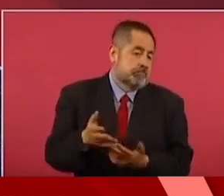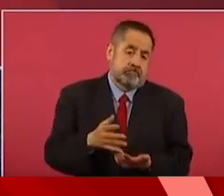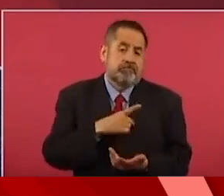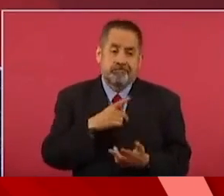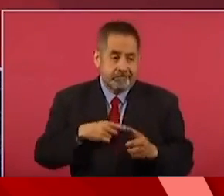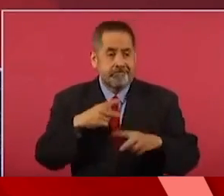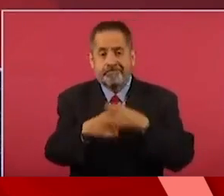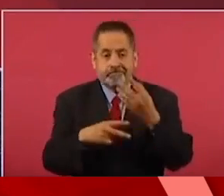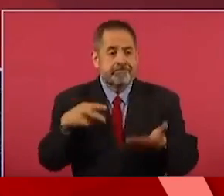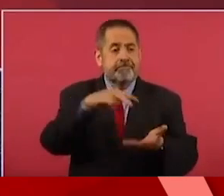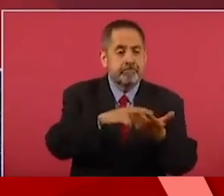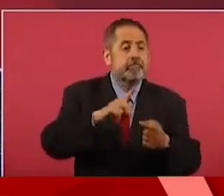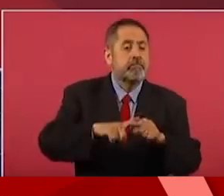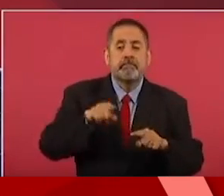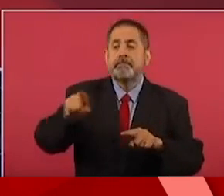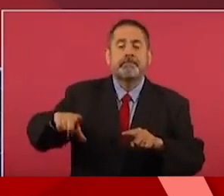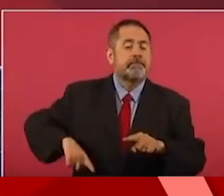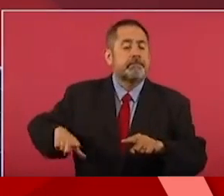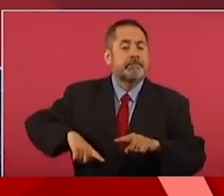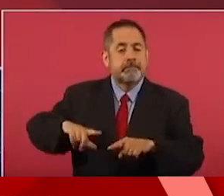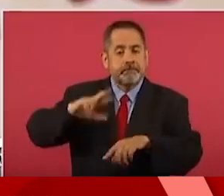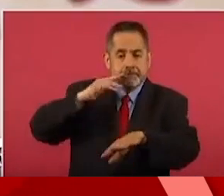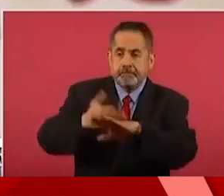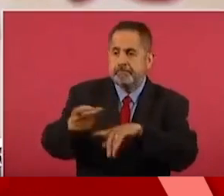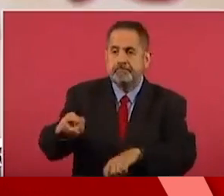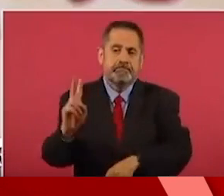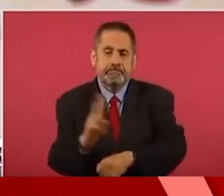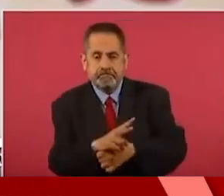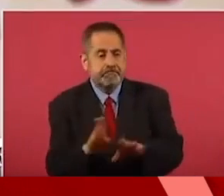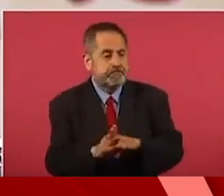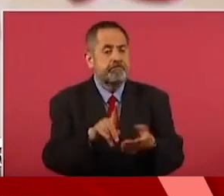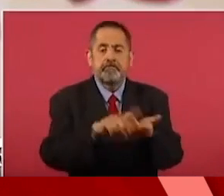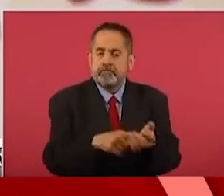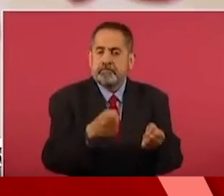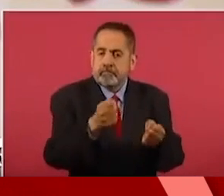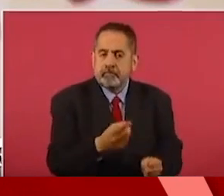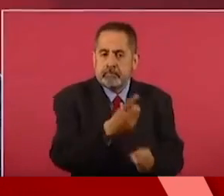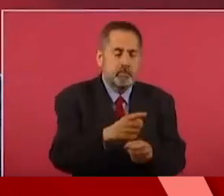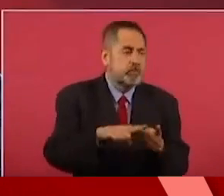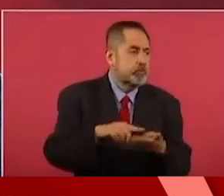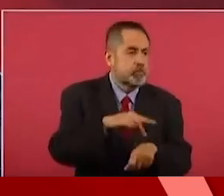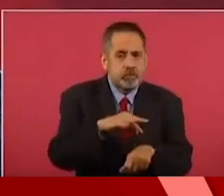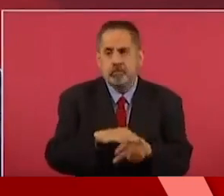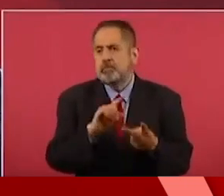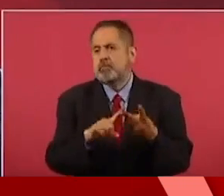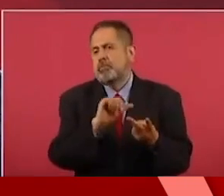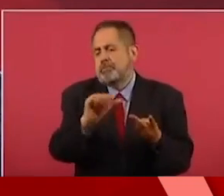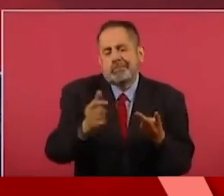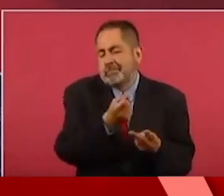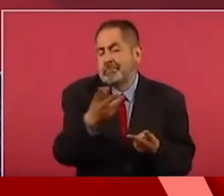es responsabilidad del gobierno, que lo está cumpliendo en todos los sentidos, sean médicos, sean cualquier